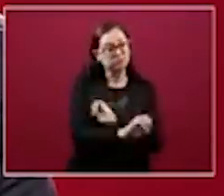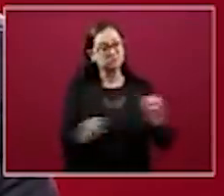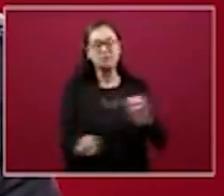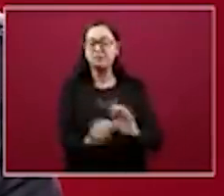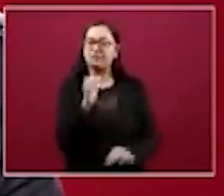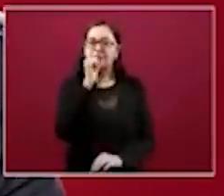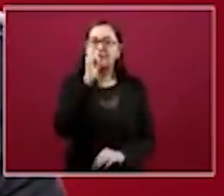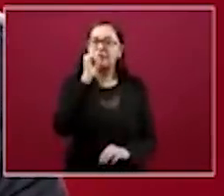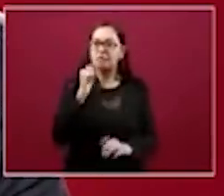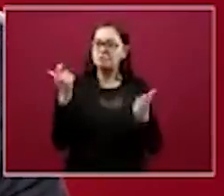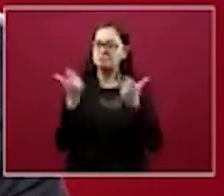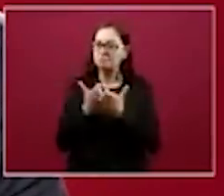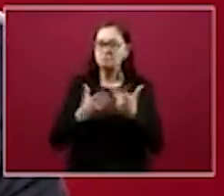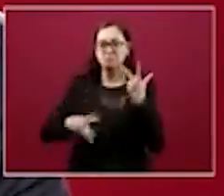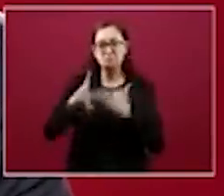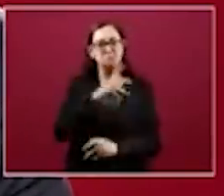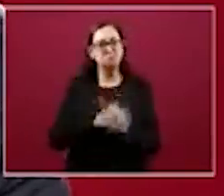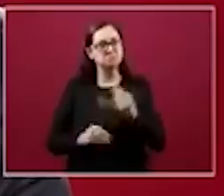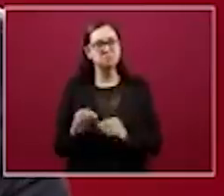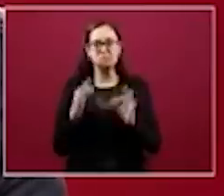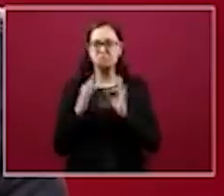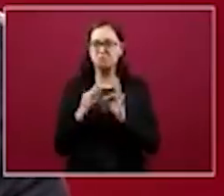tuvimos una economía más estable que la de Estados Unidos.